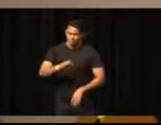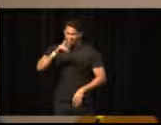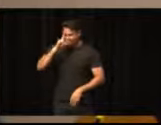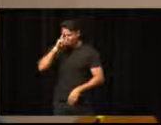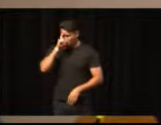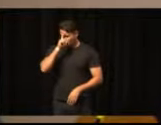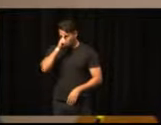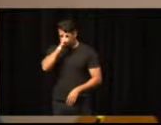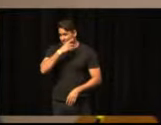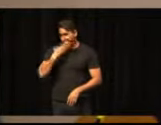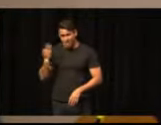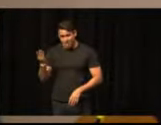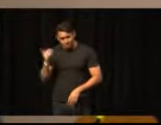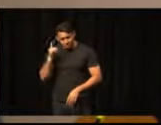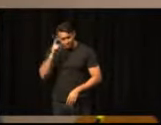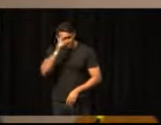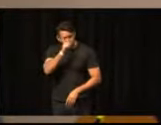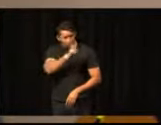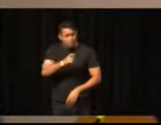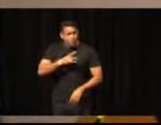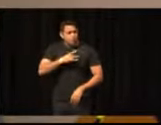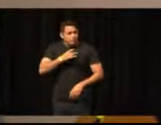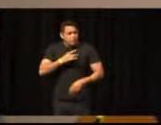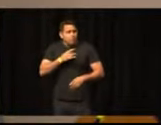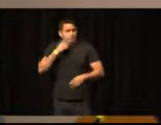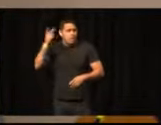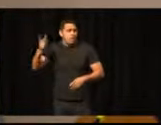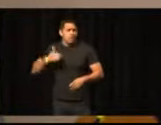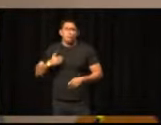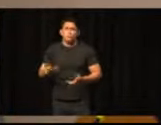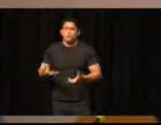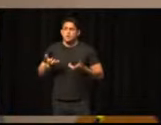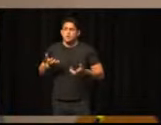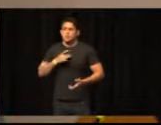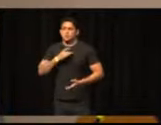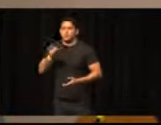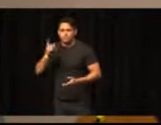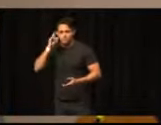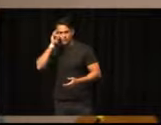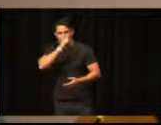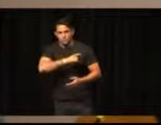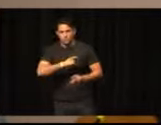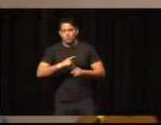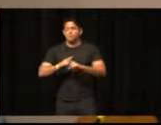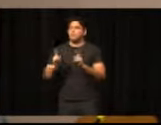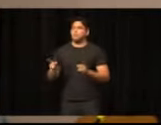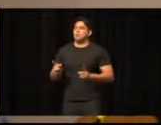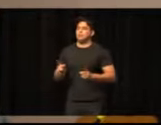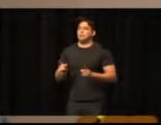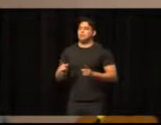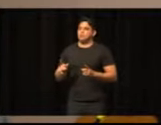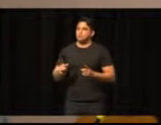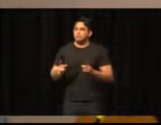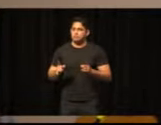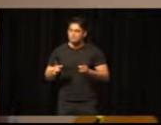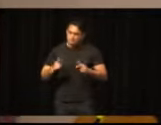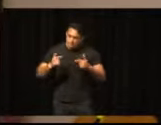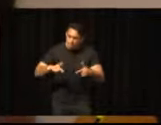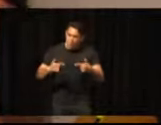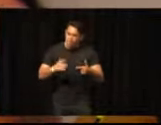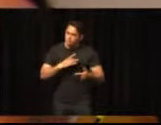con voluntarios, no es fácil. O sea, bueno, voluntarios, preciso voluntario para ayudarme en esto. Bueno, a través de